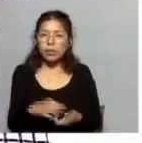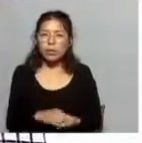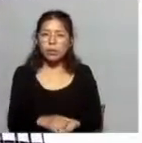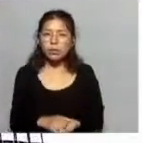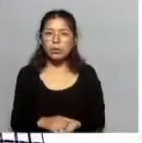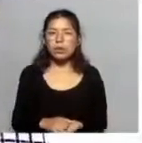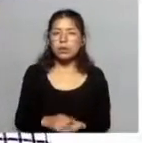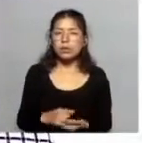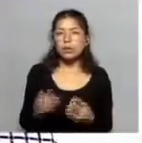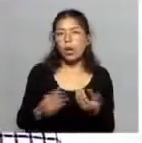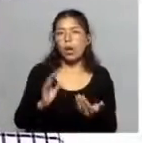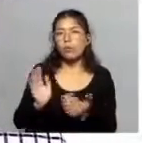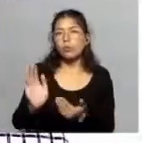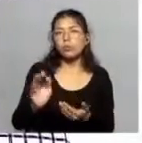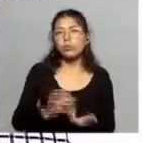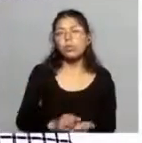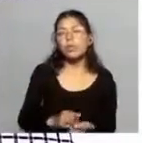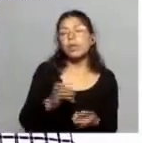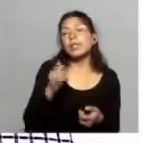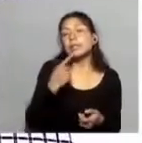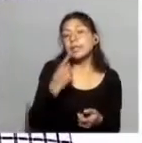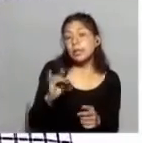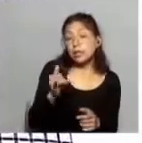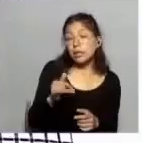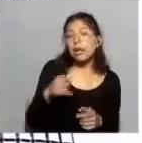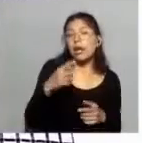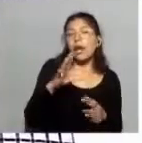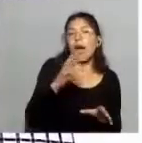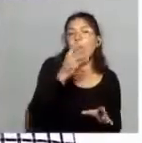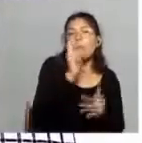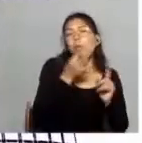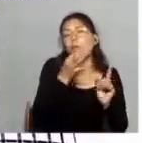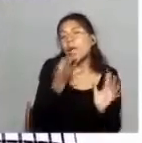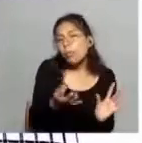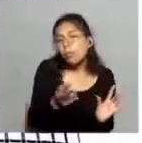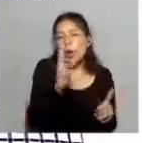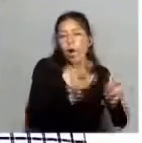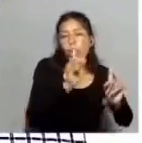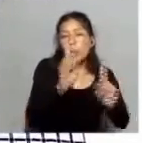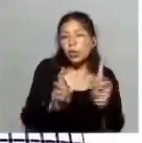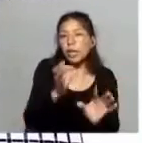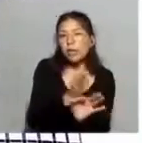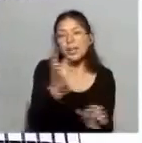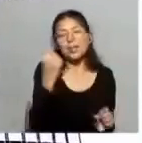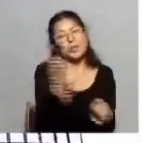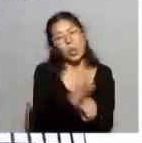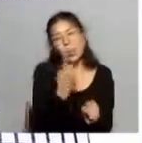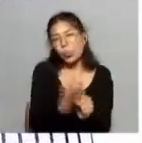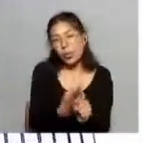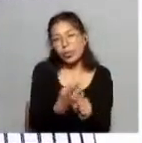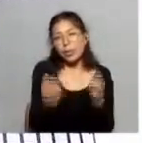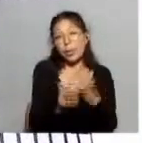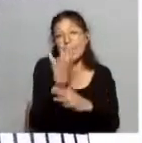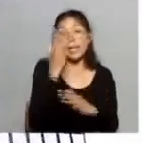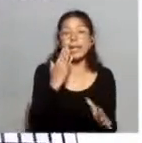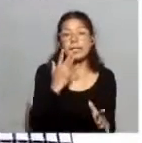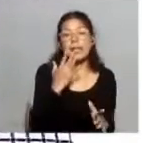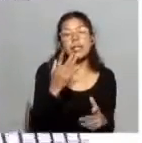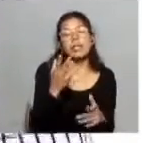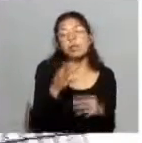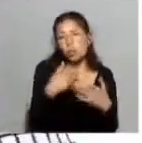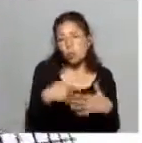escuelas que todavía por algún inconveniente puntual no puedan comenzar comenzaremos con la que sí se puede hacer como para no atrasar más esta